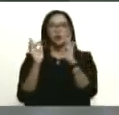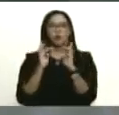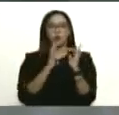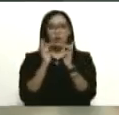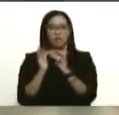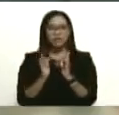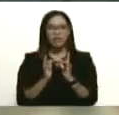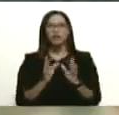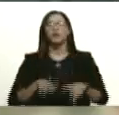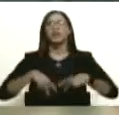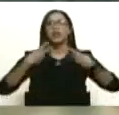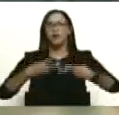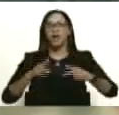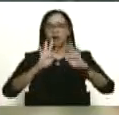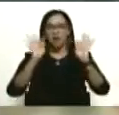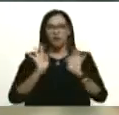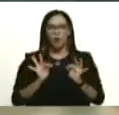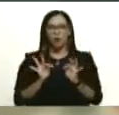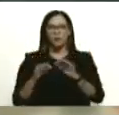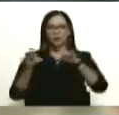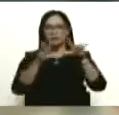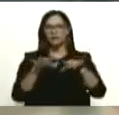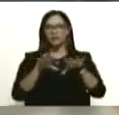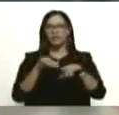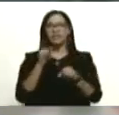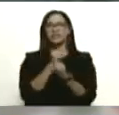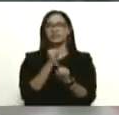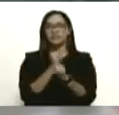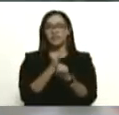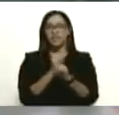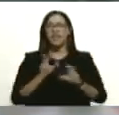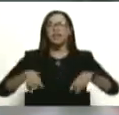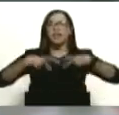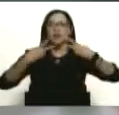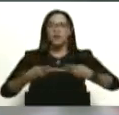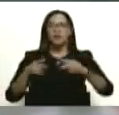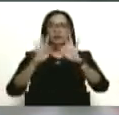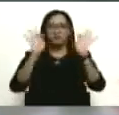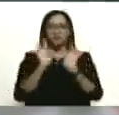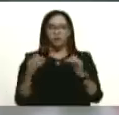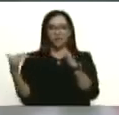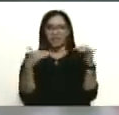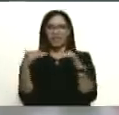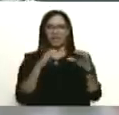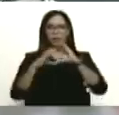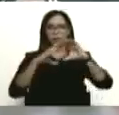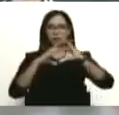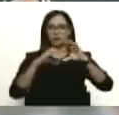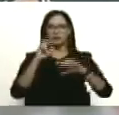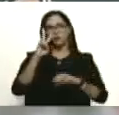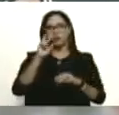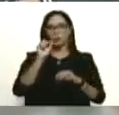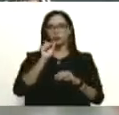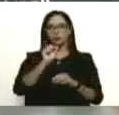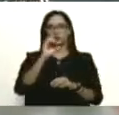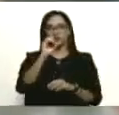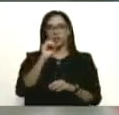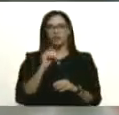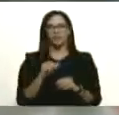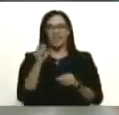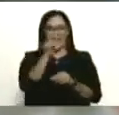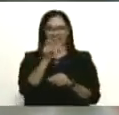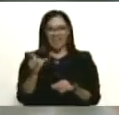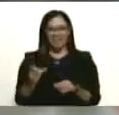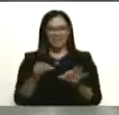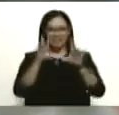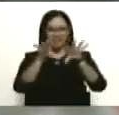las nuevas formas de conspiración digital, las nuevas formas de guerra comunicacional, que son fundamentalmente 2.0. A la gente que nos está escribiendo ahorita